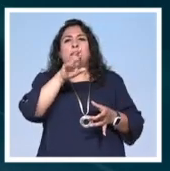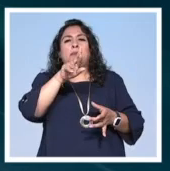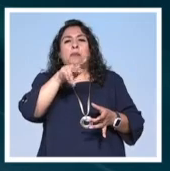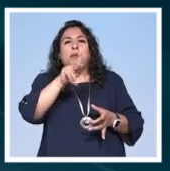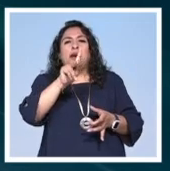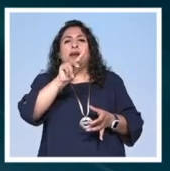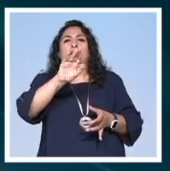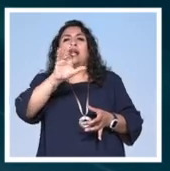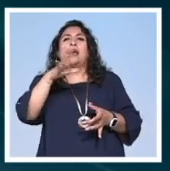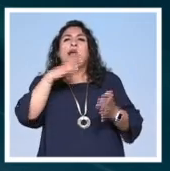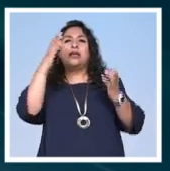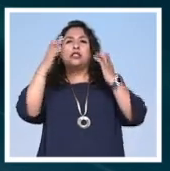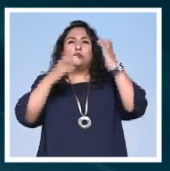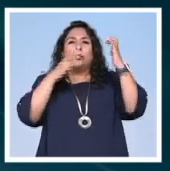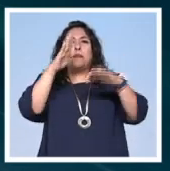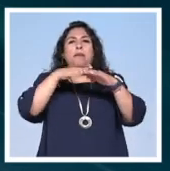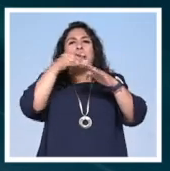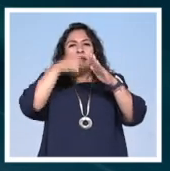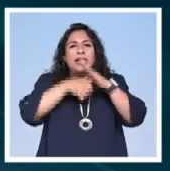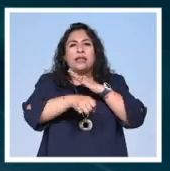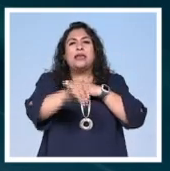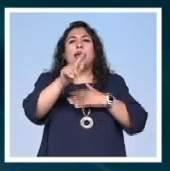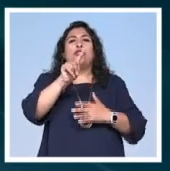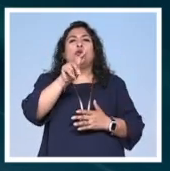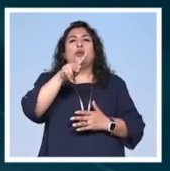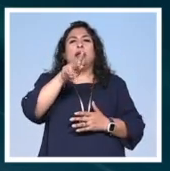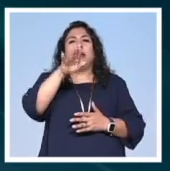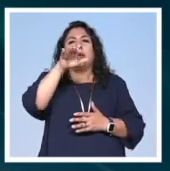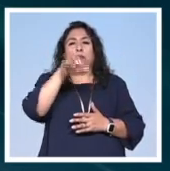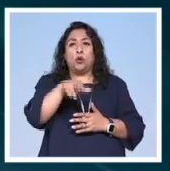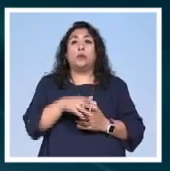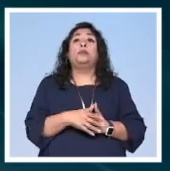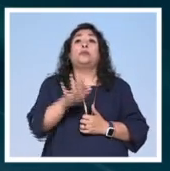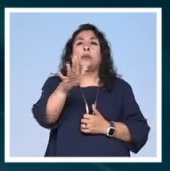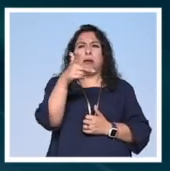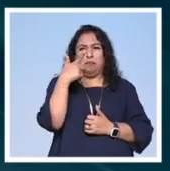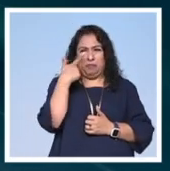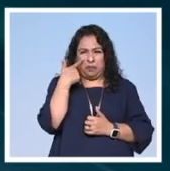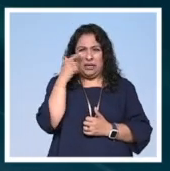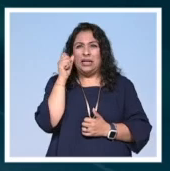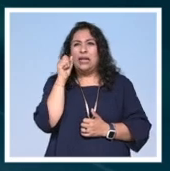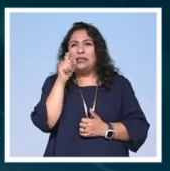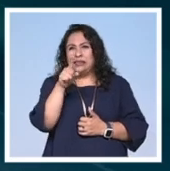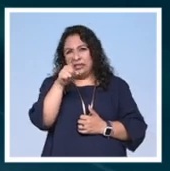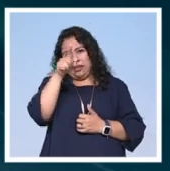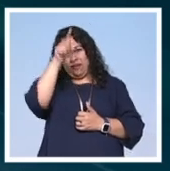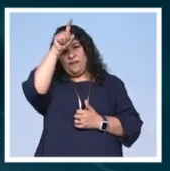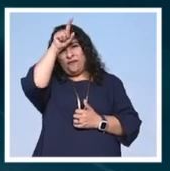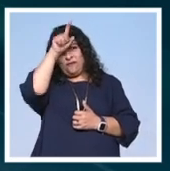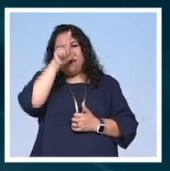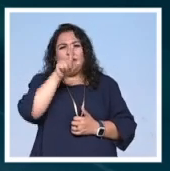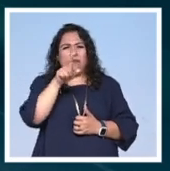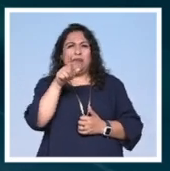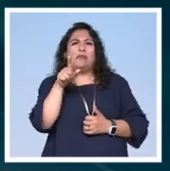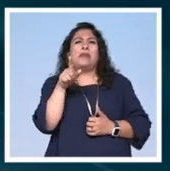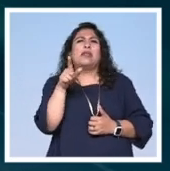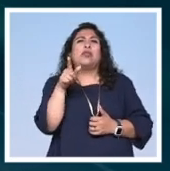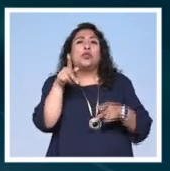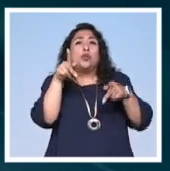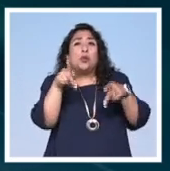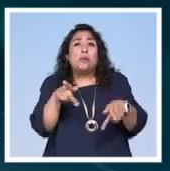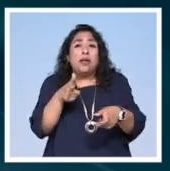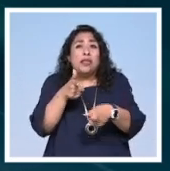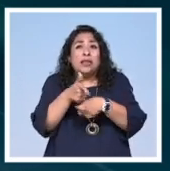exposición Más allá de tacam la experiencia inmersiva ser uno de los fares faraones menores su tumba fue